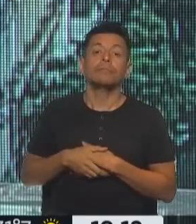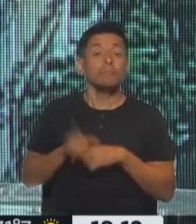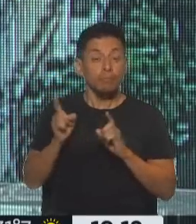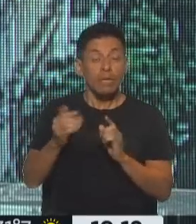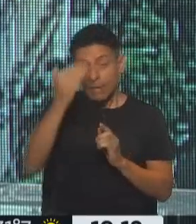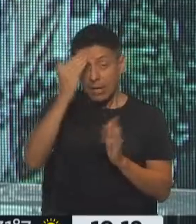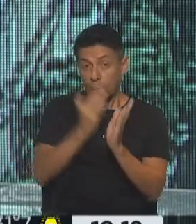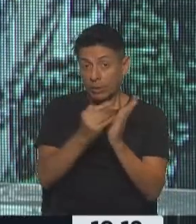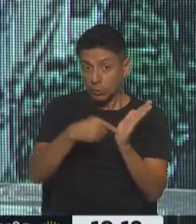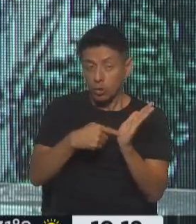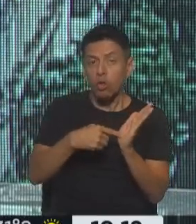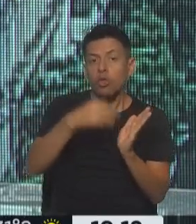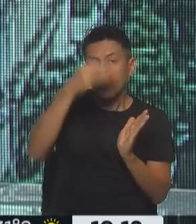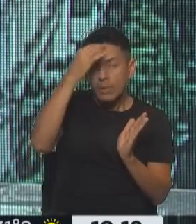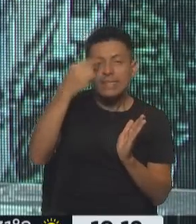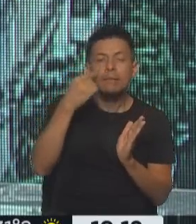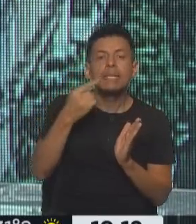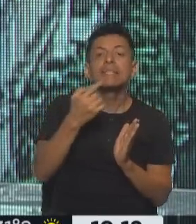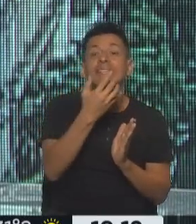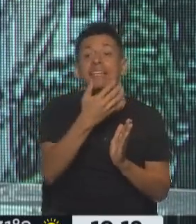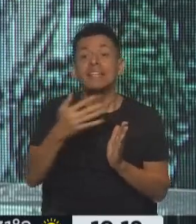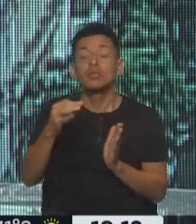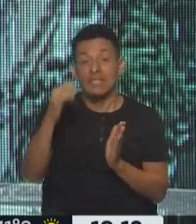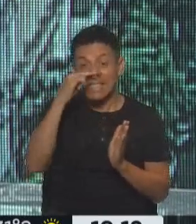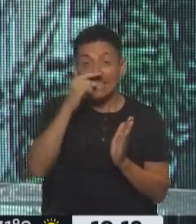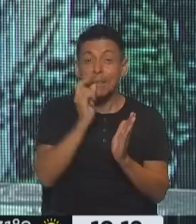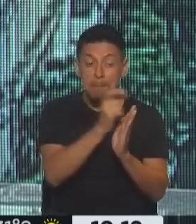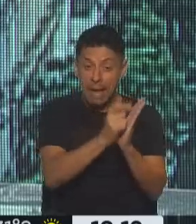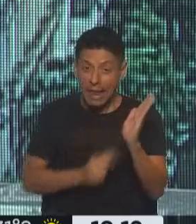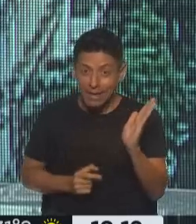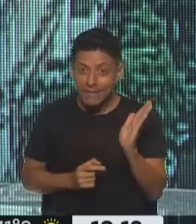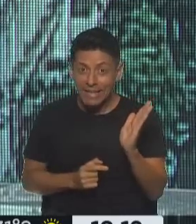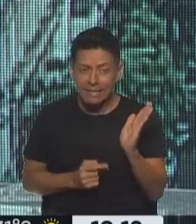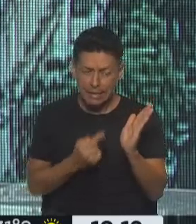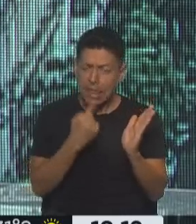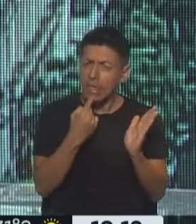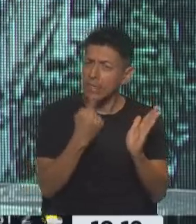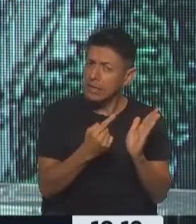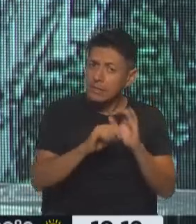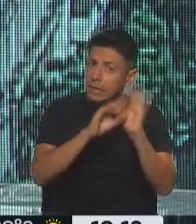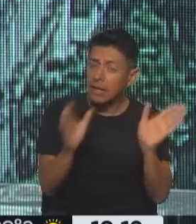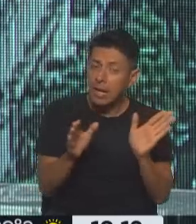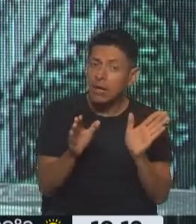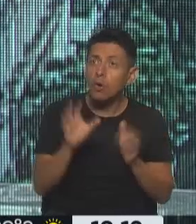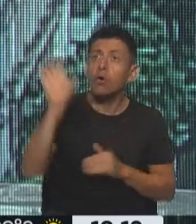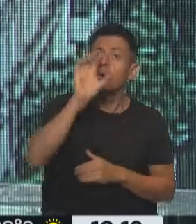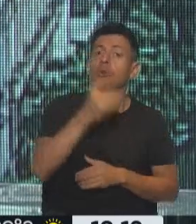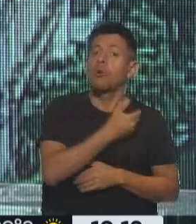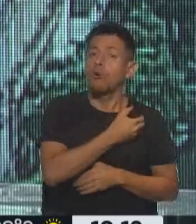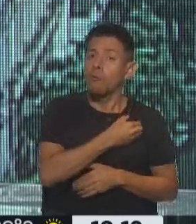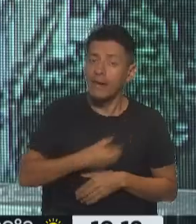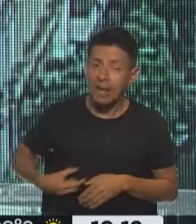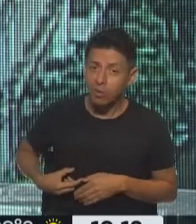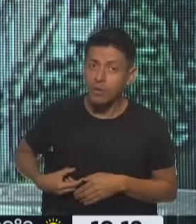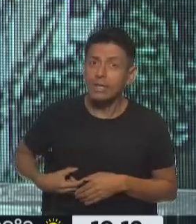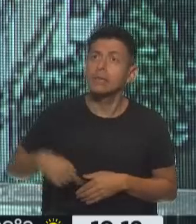en las 12.507 palabras que tiene se encarga de decir que los gobernadores de las provincias son